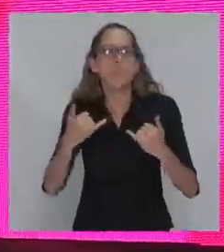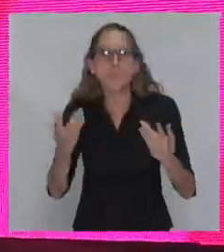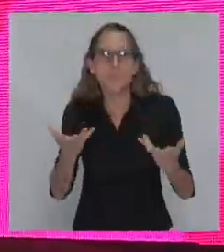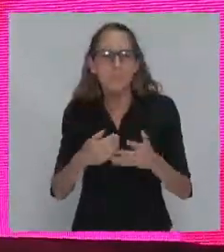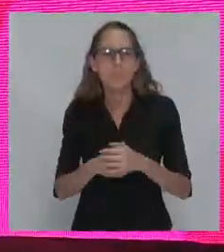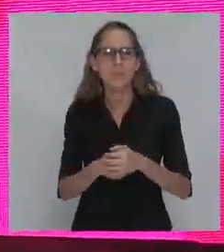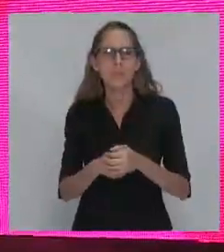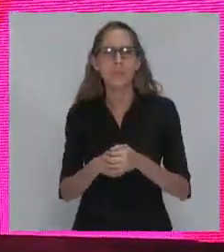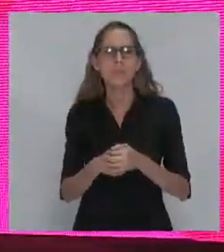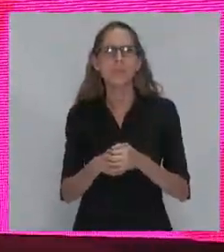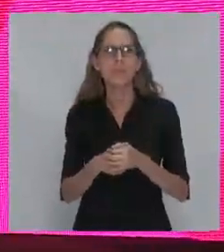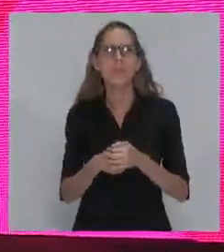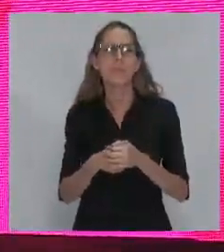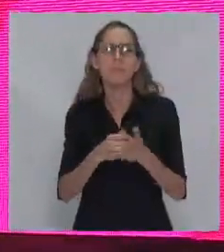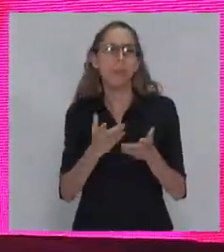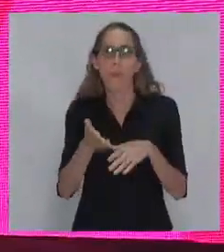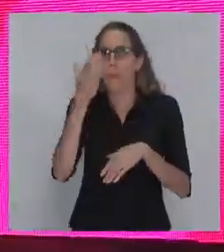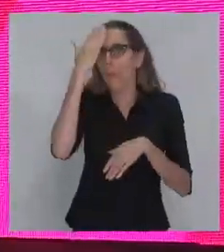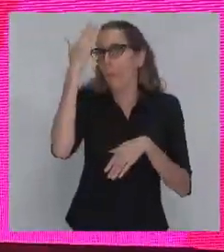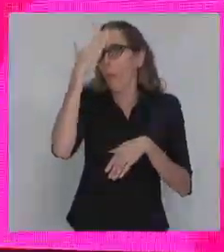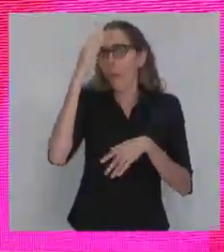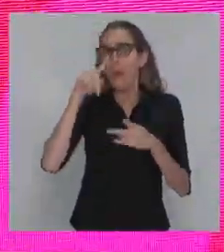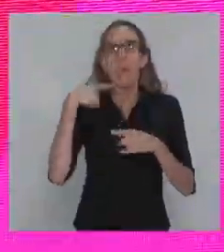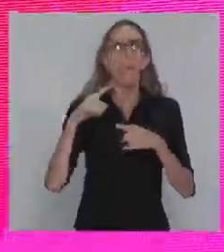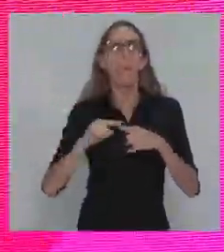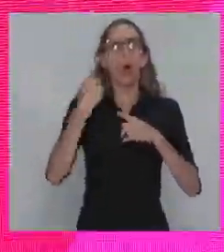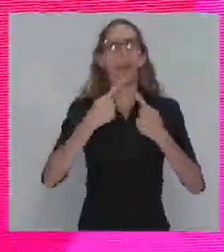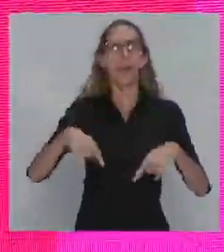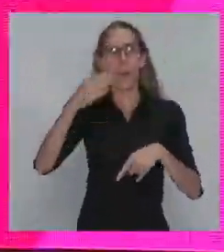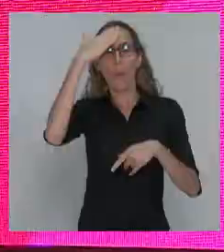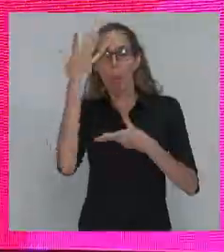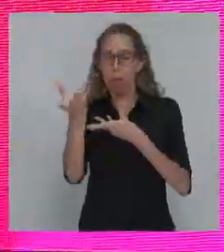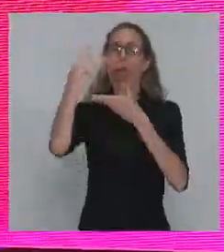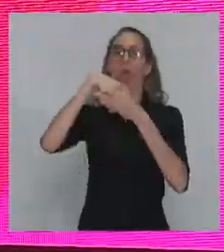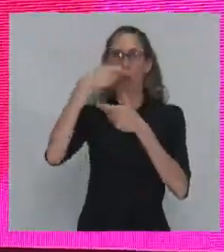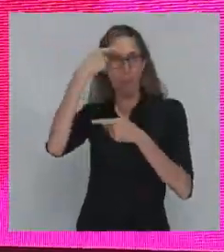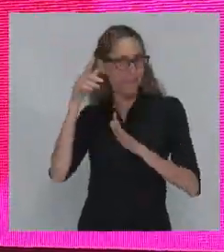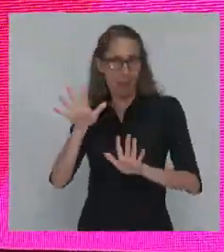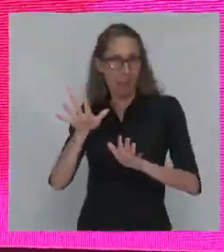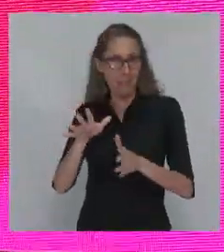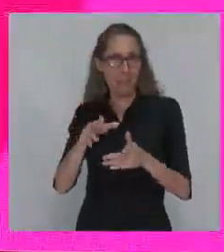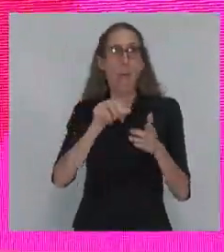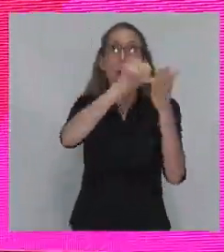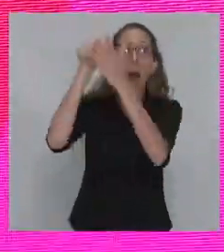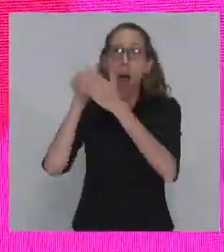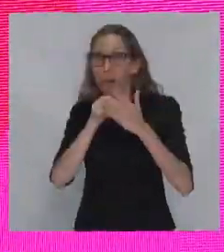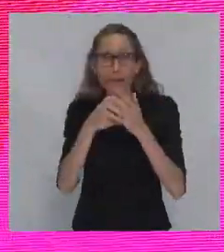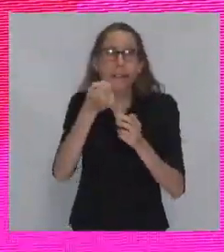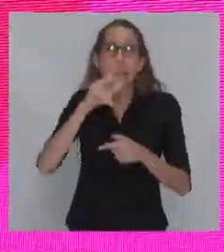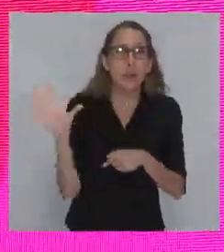incrustado en la cultura política de casi todos los países, no